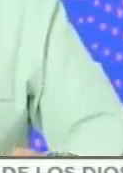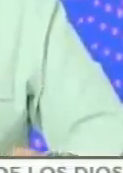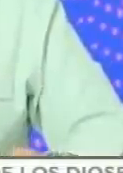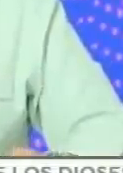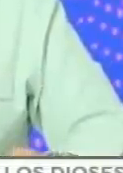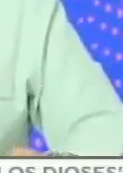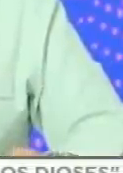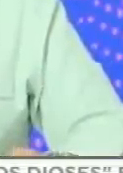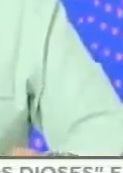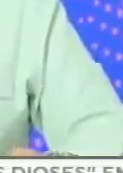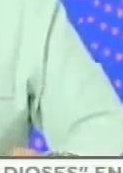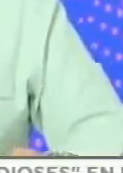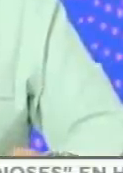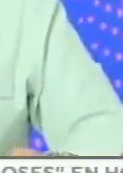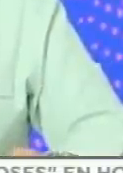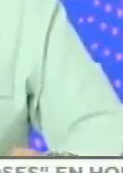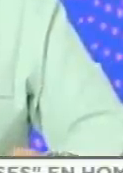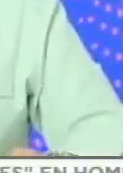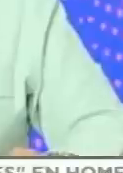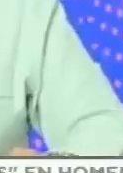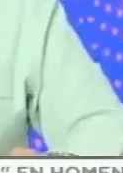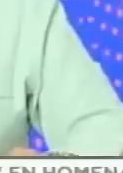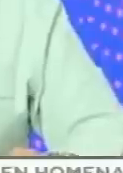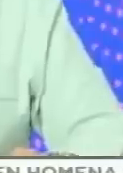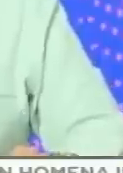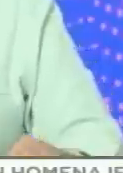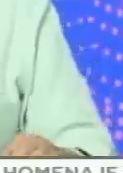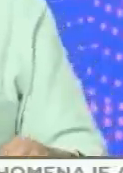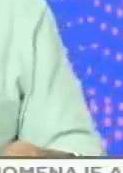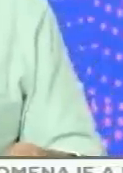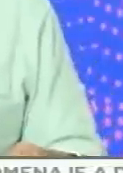Hasta la victoria siempre. Venceremos. Gracias.